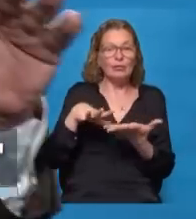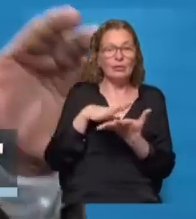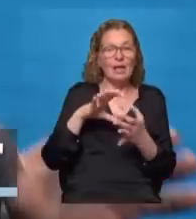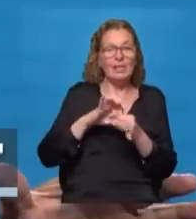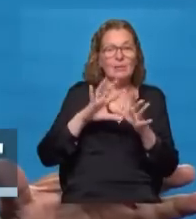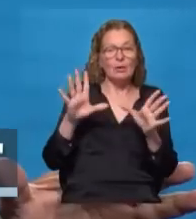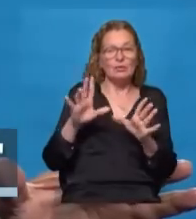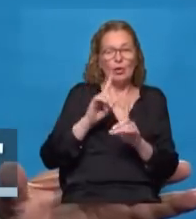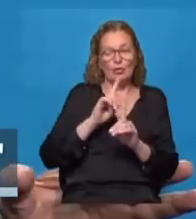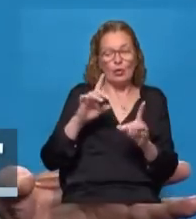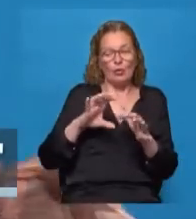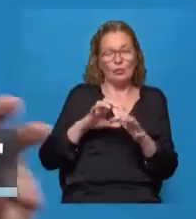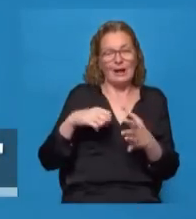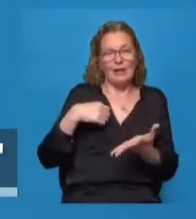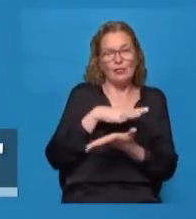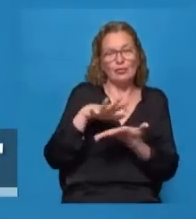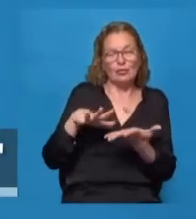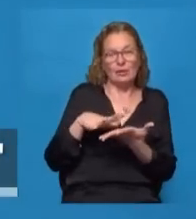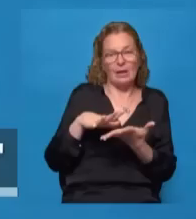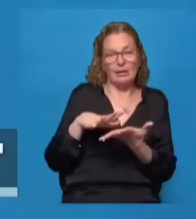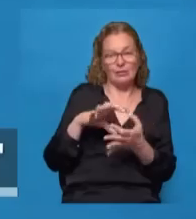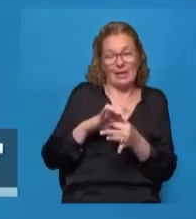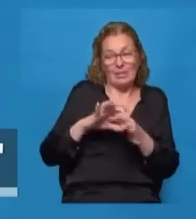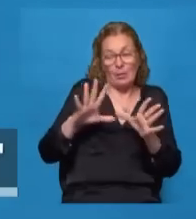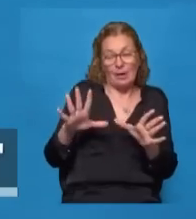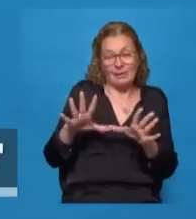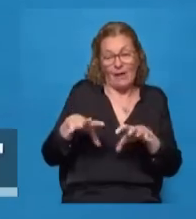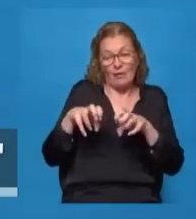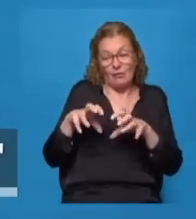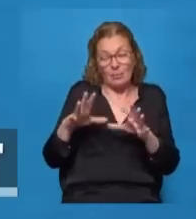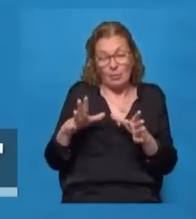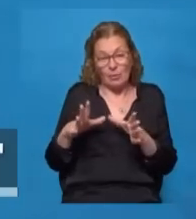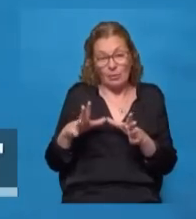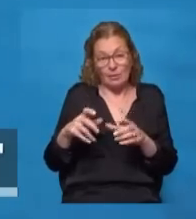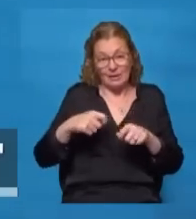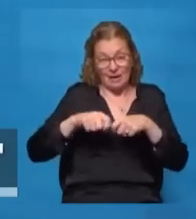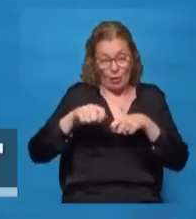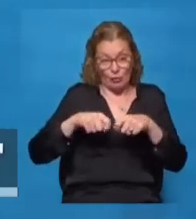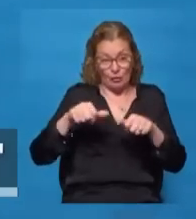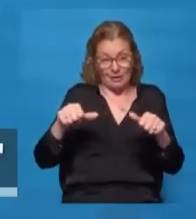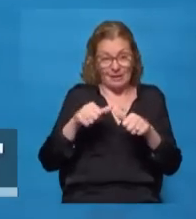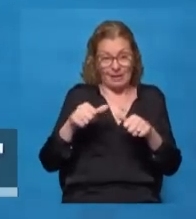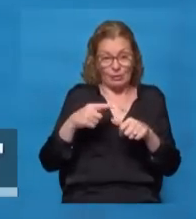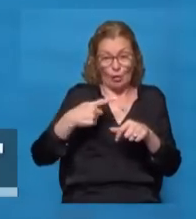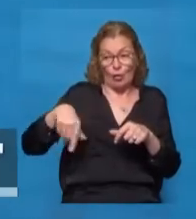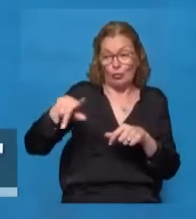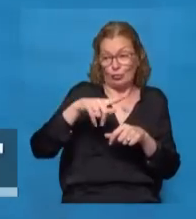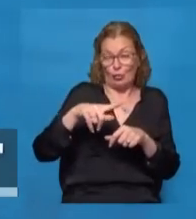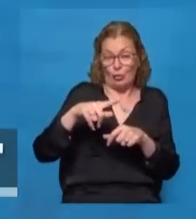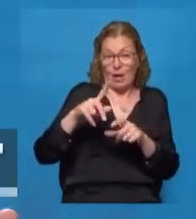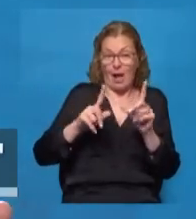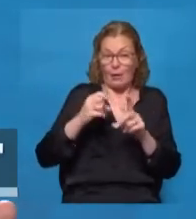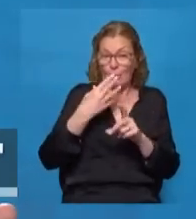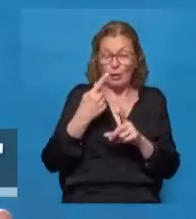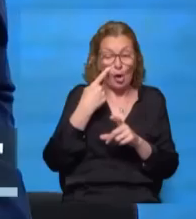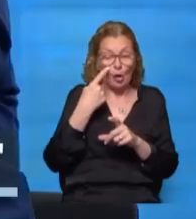o no vivimos en una sociedad democrática Si vivimos en una sociedad democrática los negocios que se hacen con los bienes de todos los tenemos